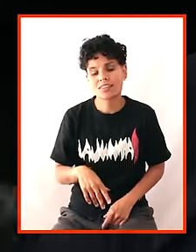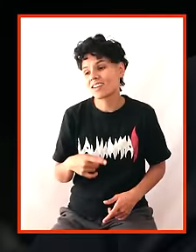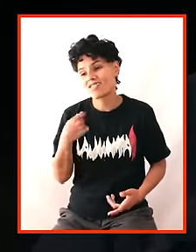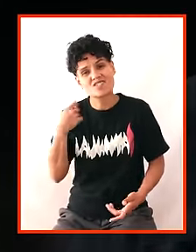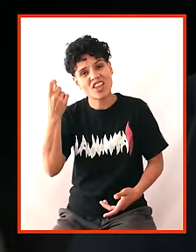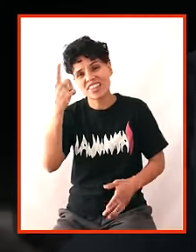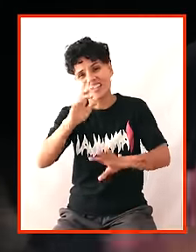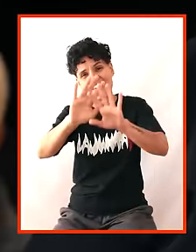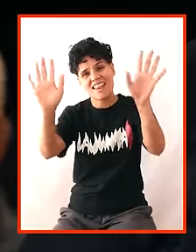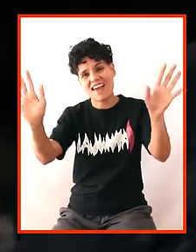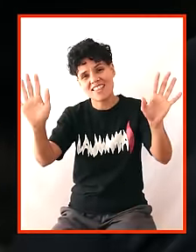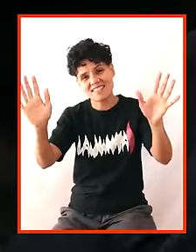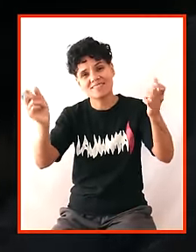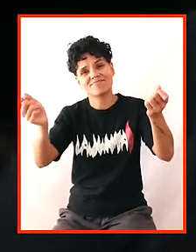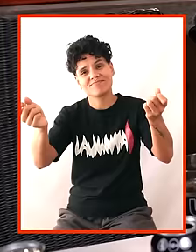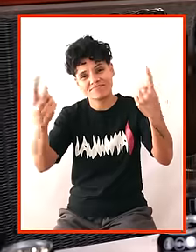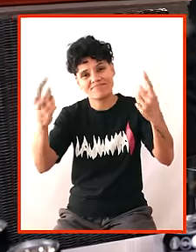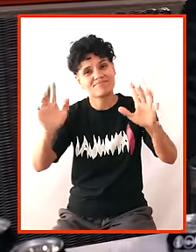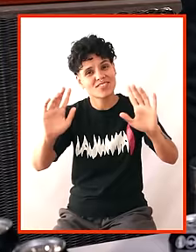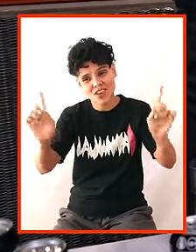Abrazos con sueños. Confirmamos, no se entendía.